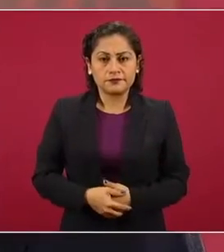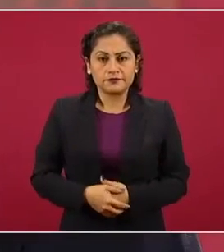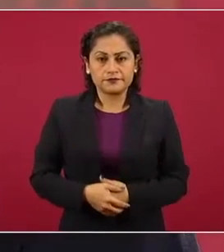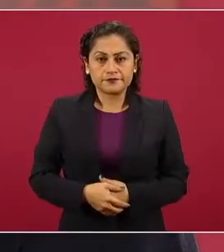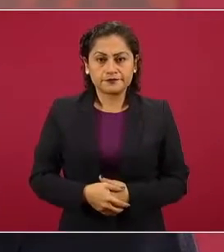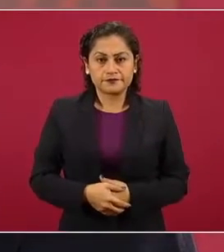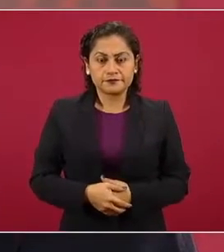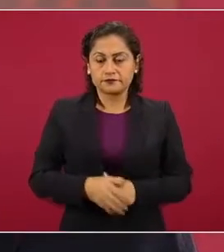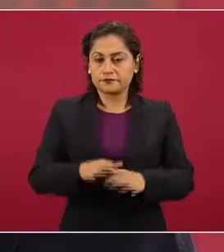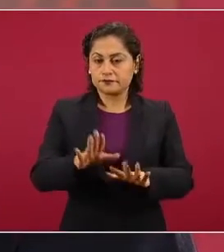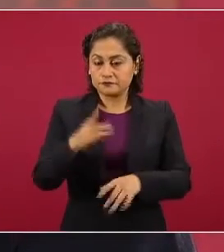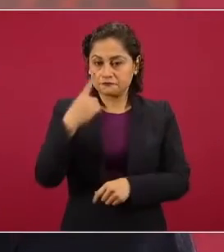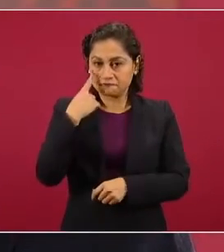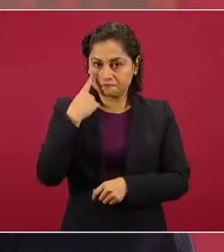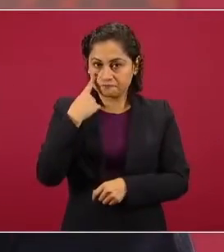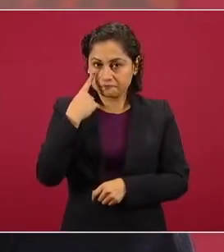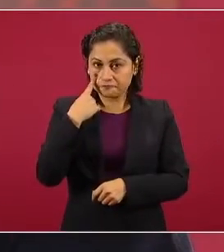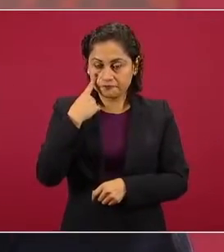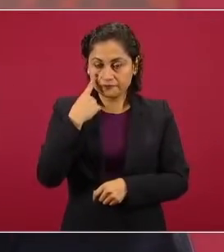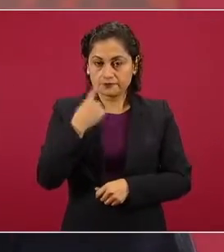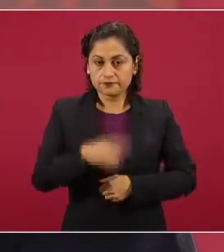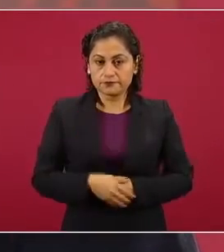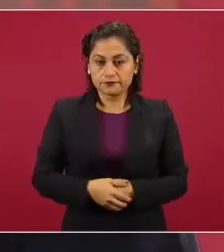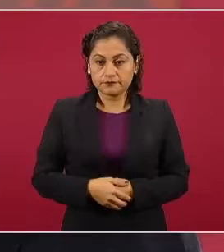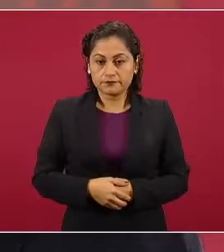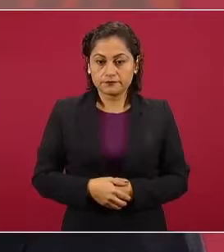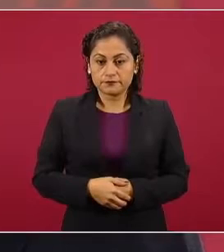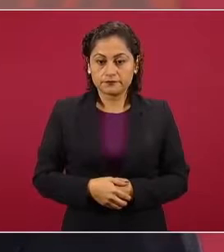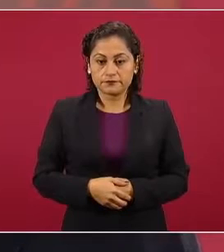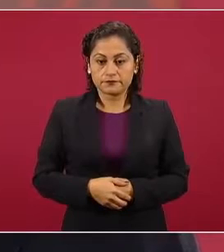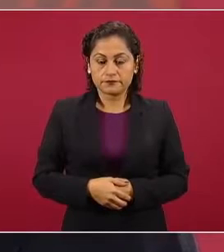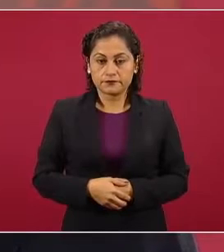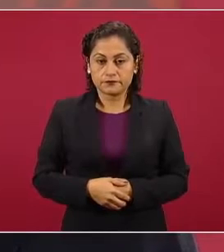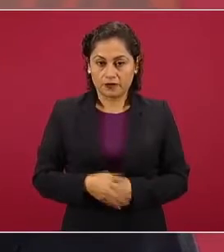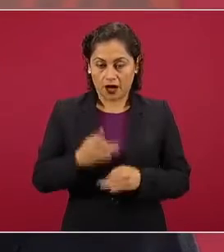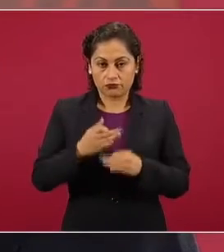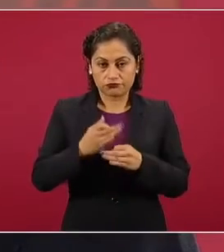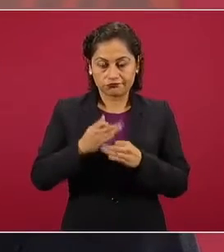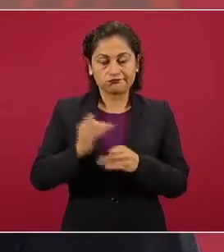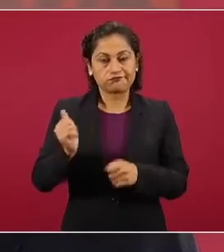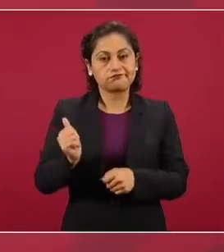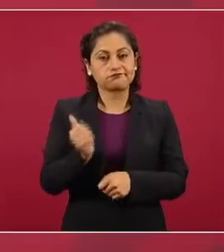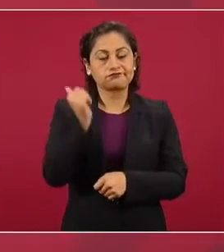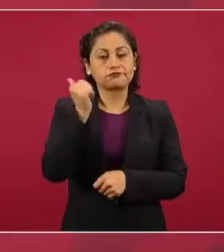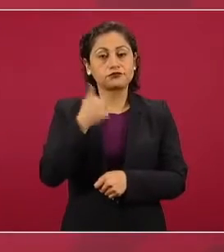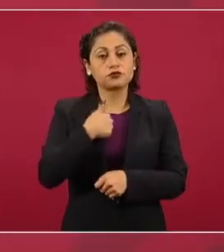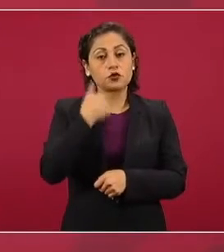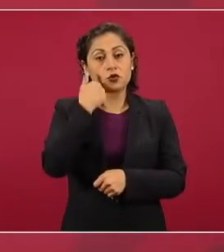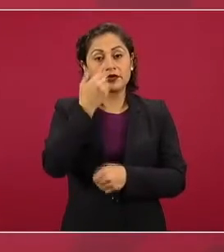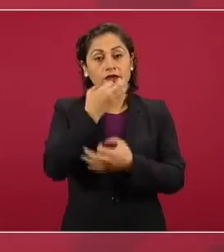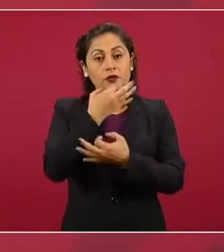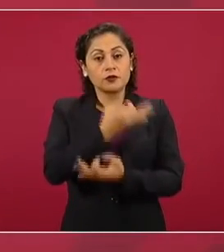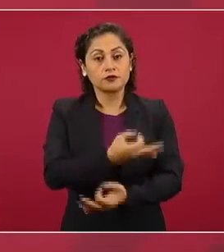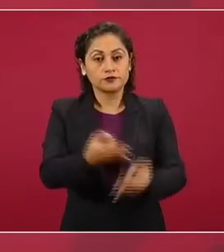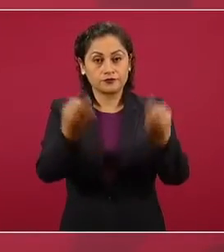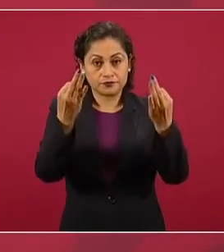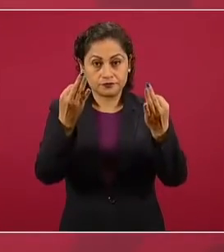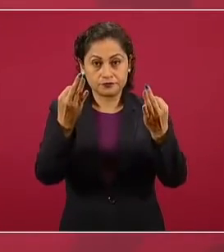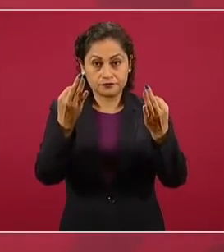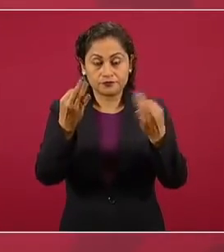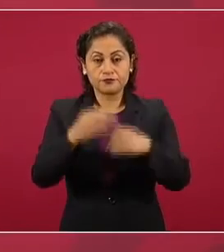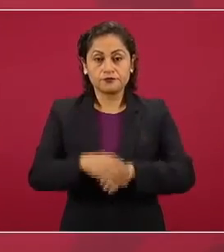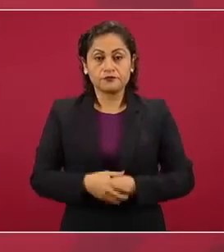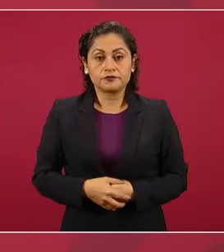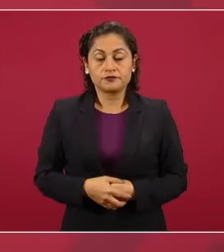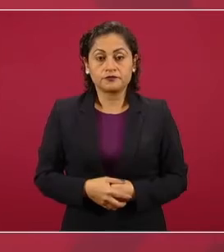Por cierto, quiero informar que en